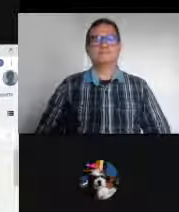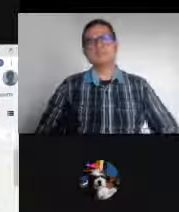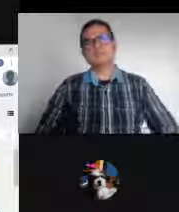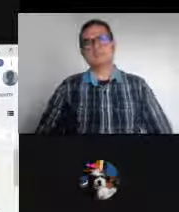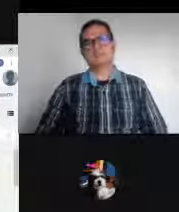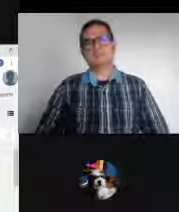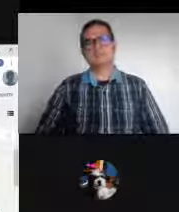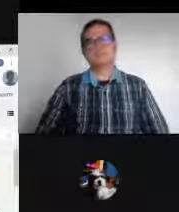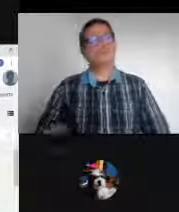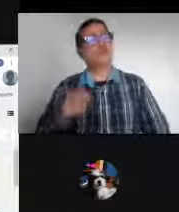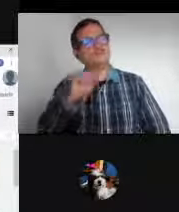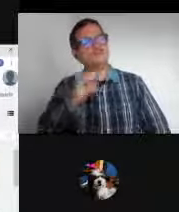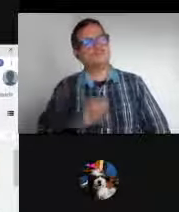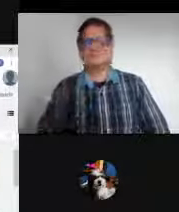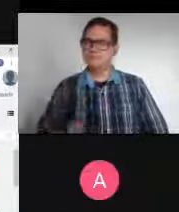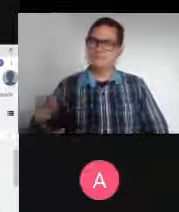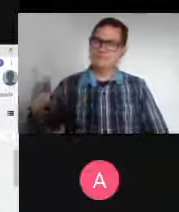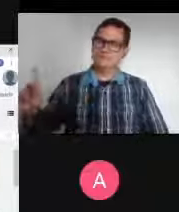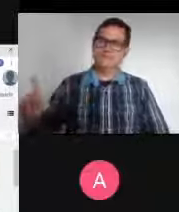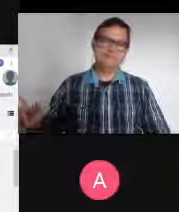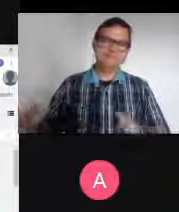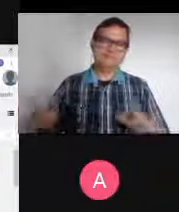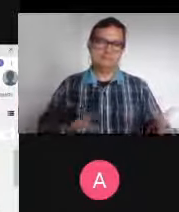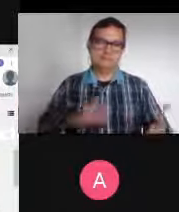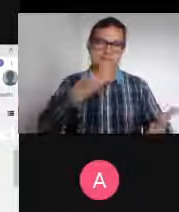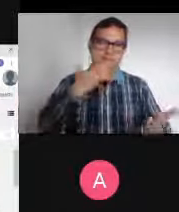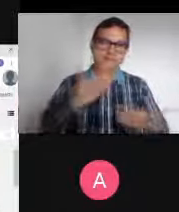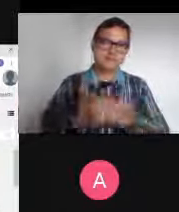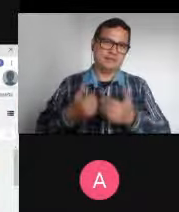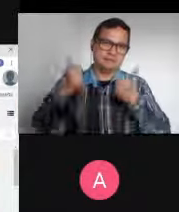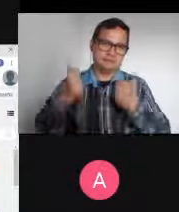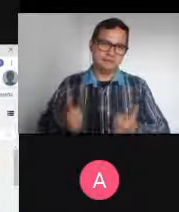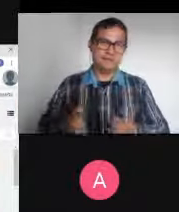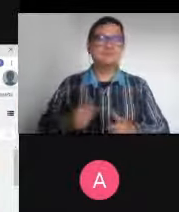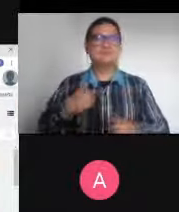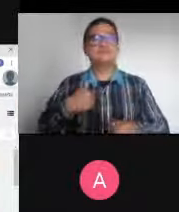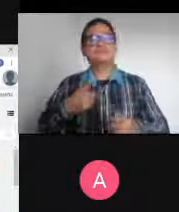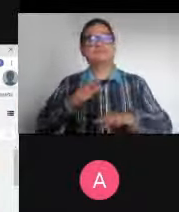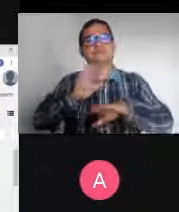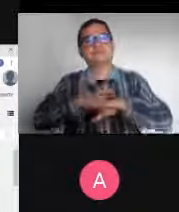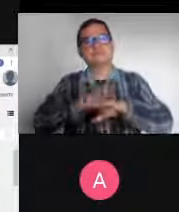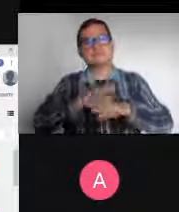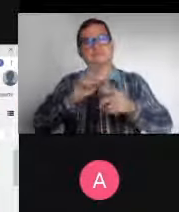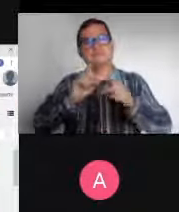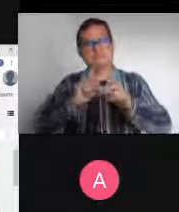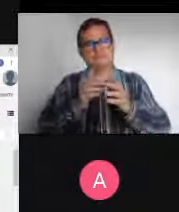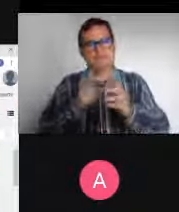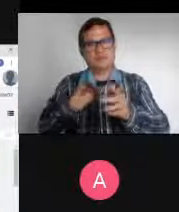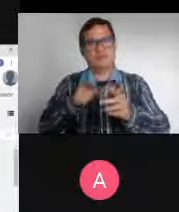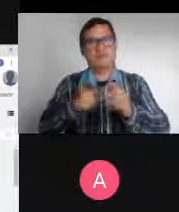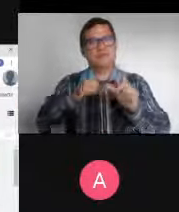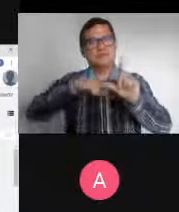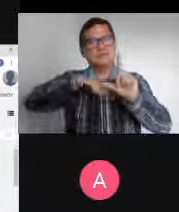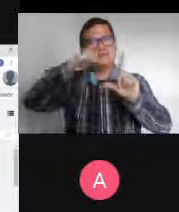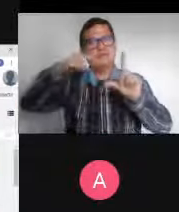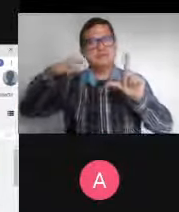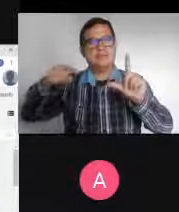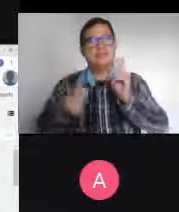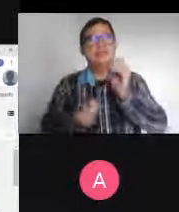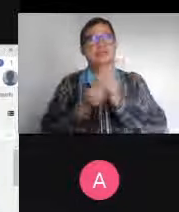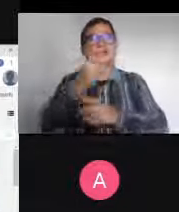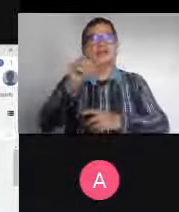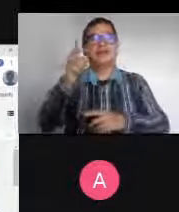Sí, señor. Bueno, listo, gracias. Entonces, como les indiqué, aquí está el generador de señales. Entonces, cuando hacemos